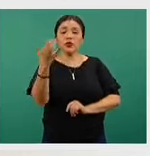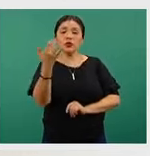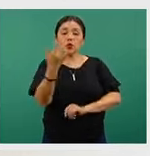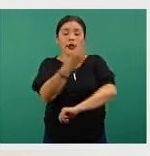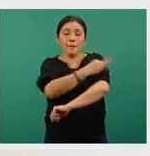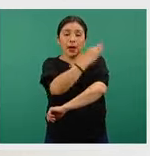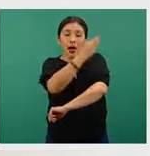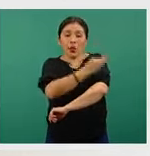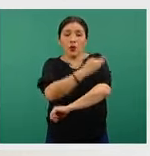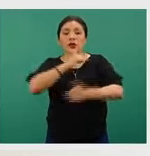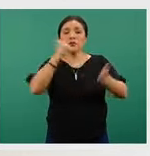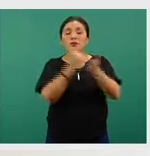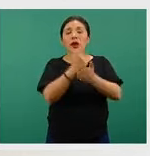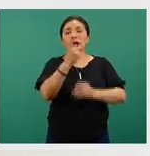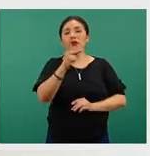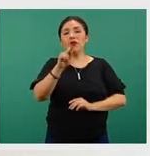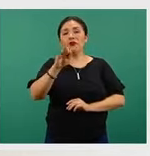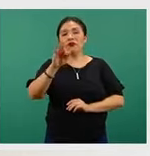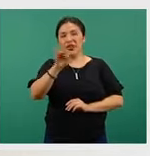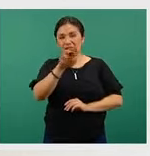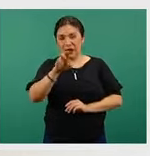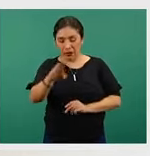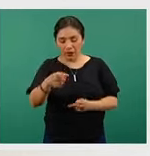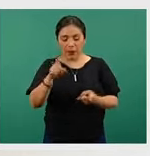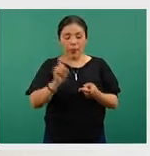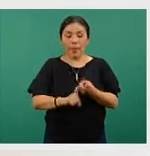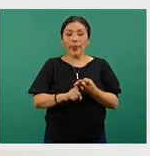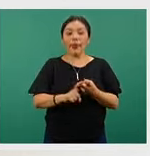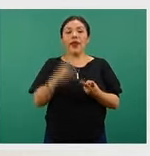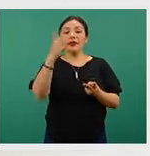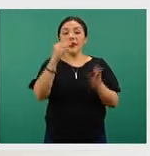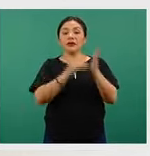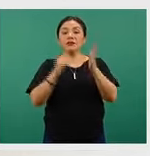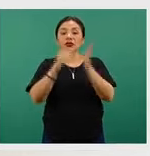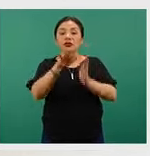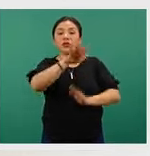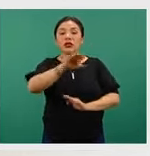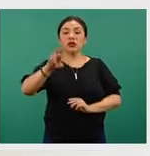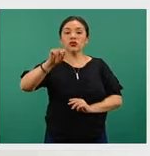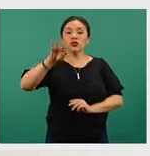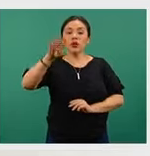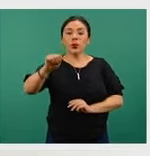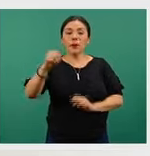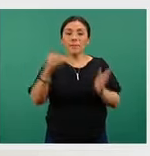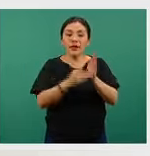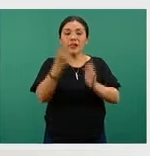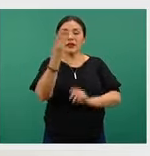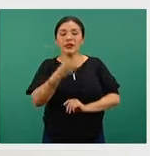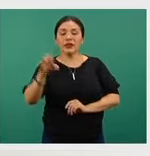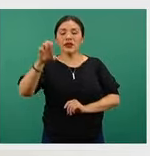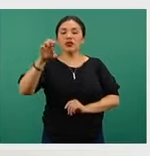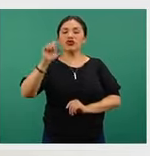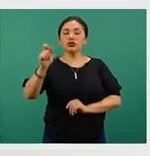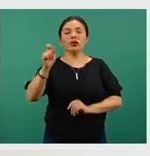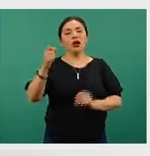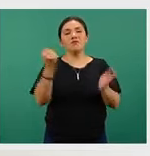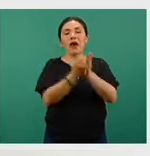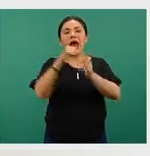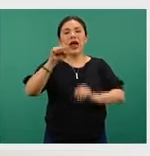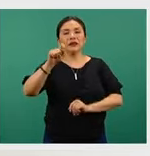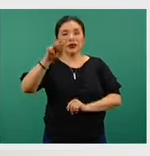750 son de facer tres millones 589 mil 300 son de